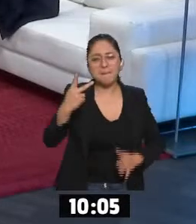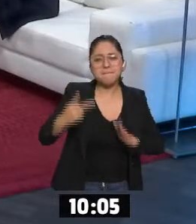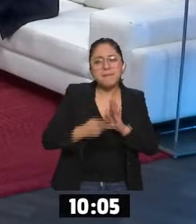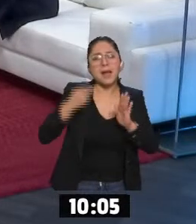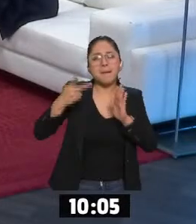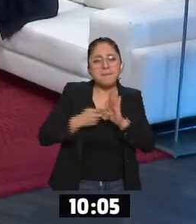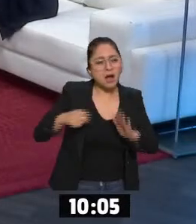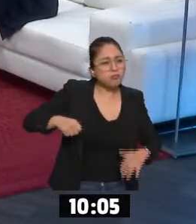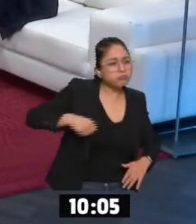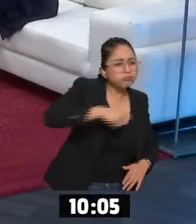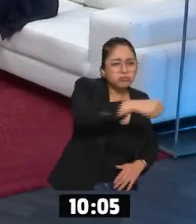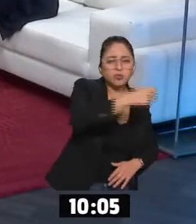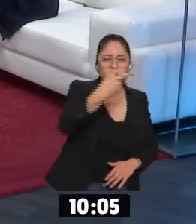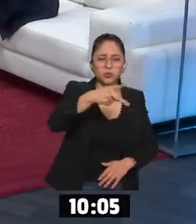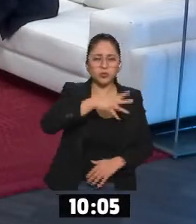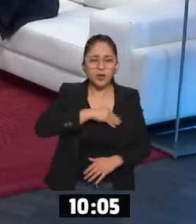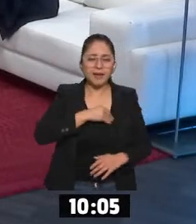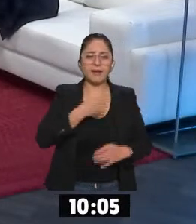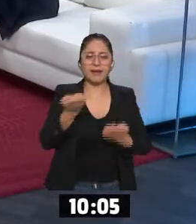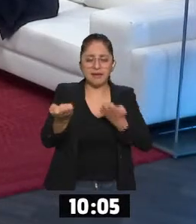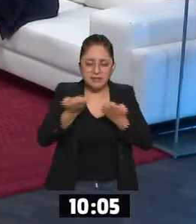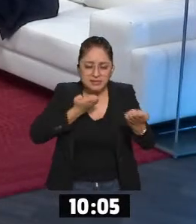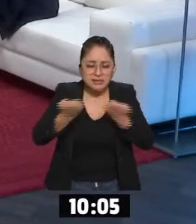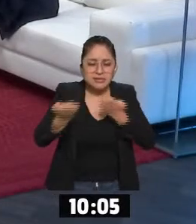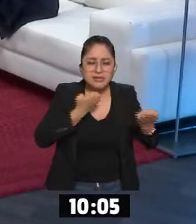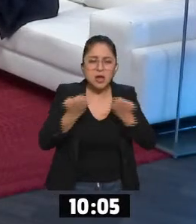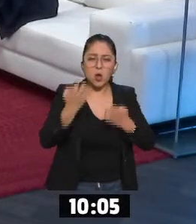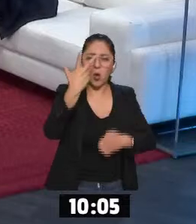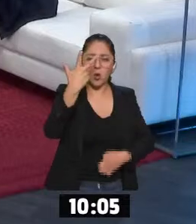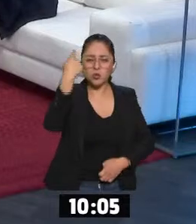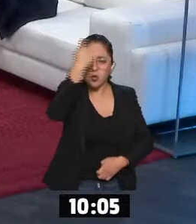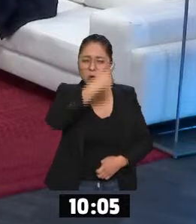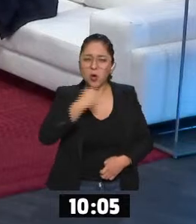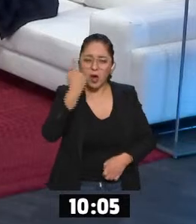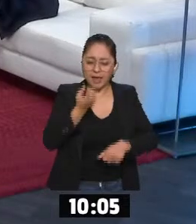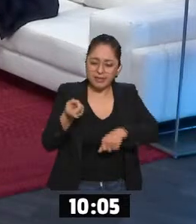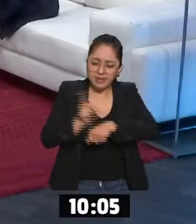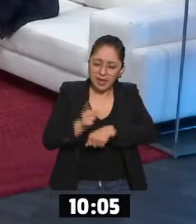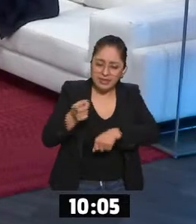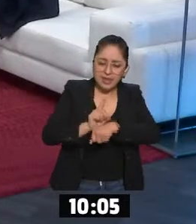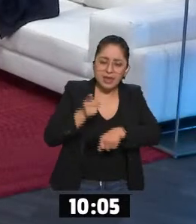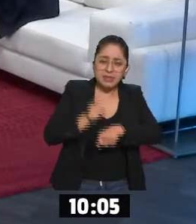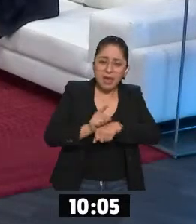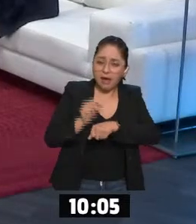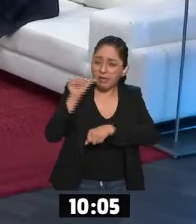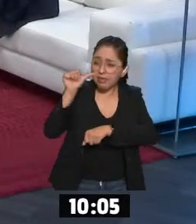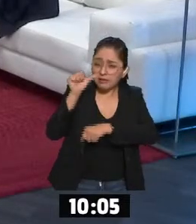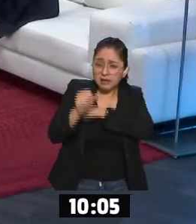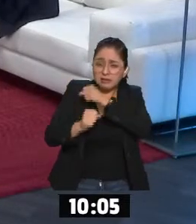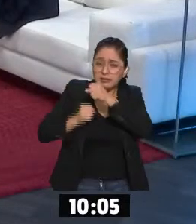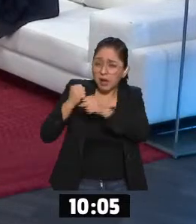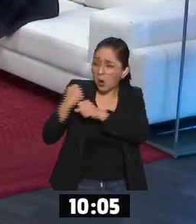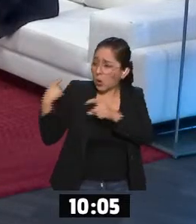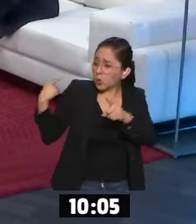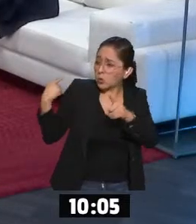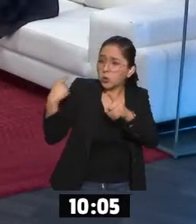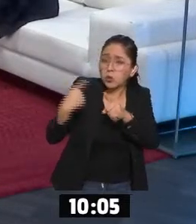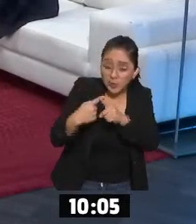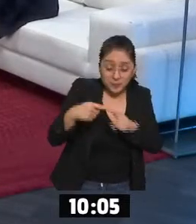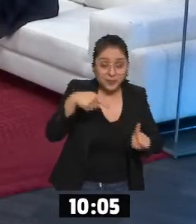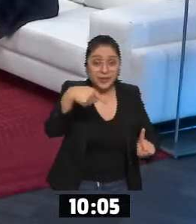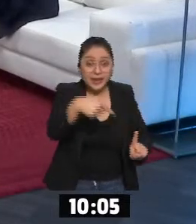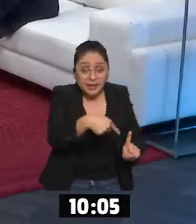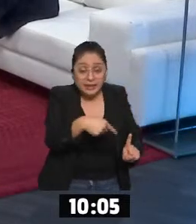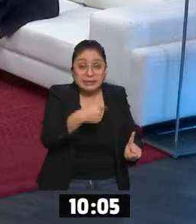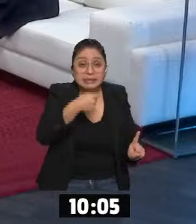entrenar 8 horas diarias durante 16 años. Horror. ¿Qué esperas de él? Y además ese niño, iba a decir